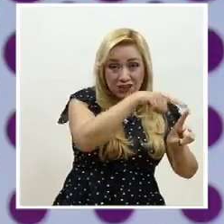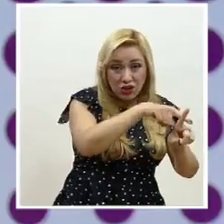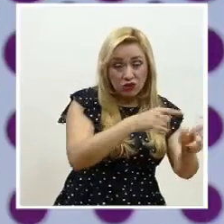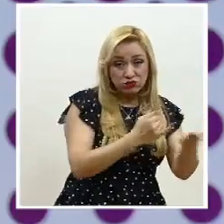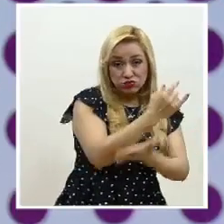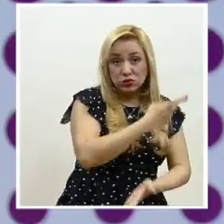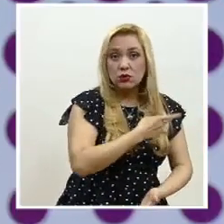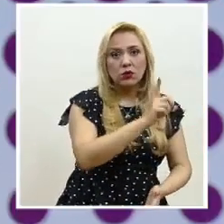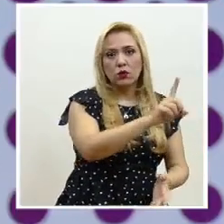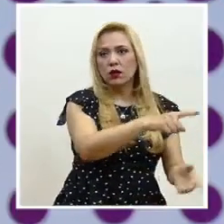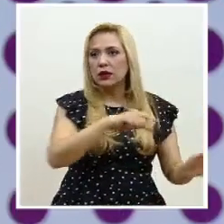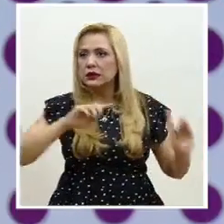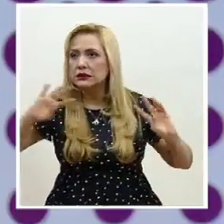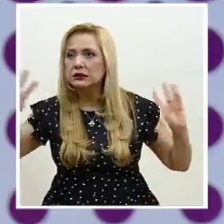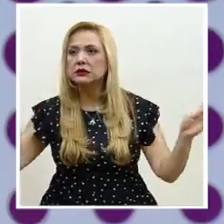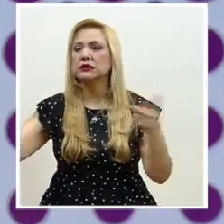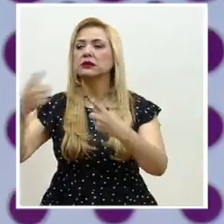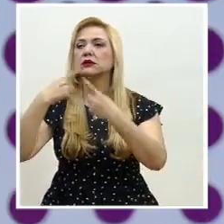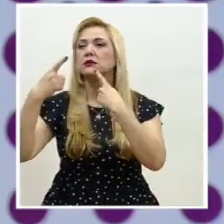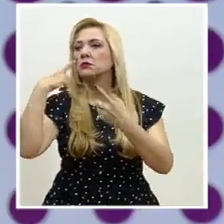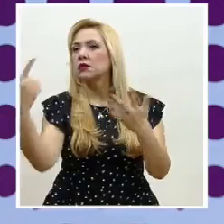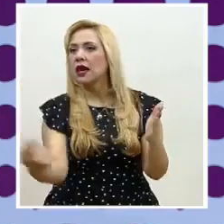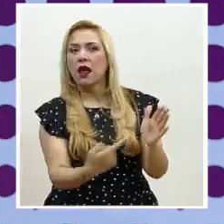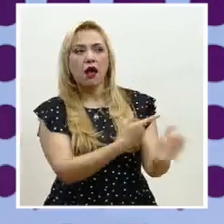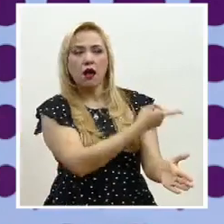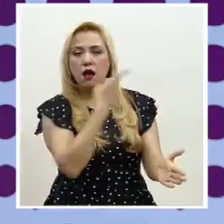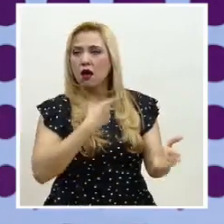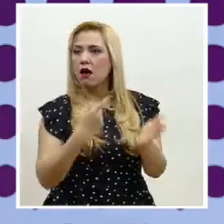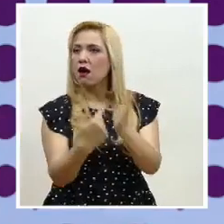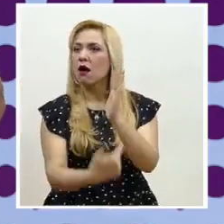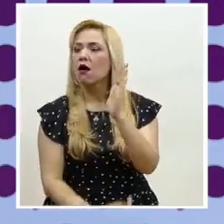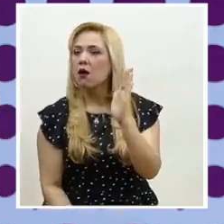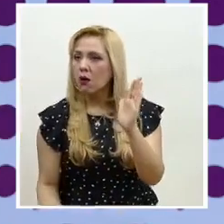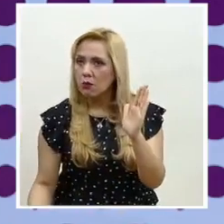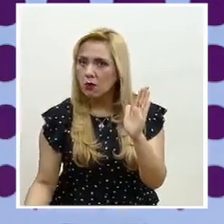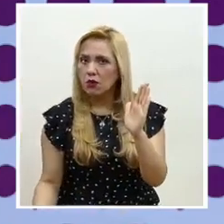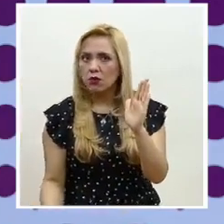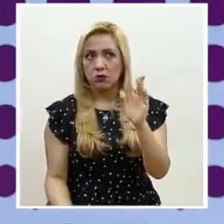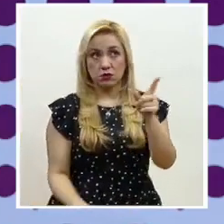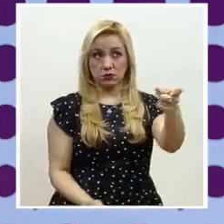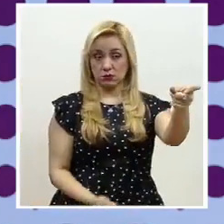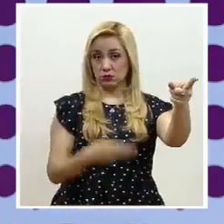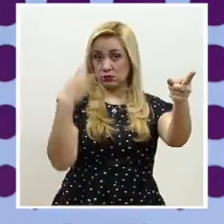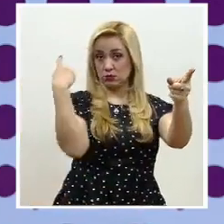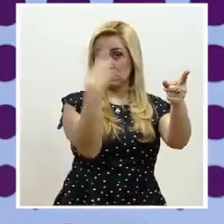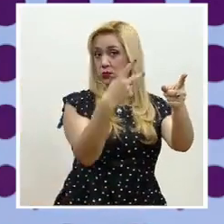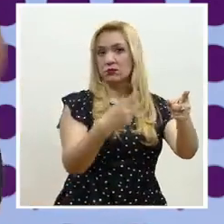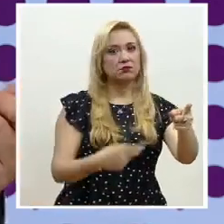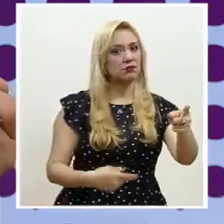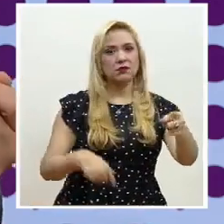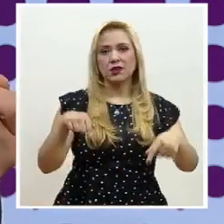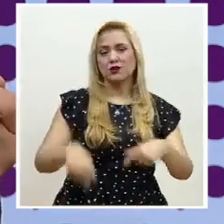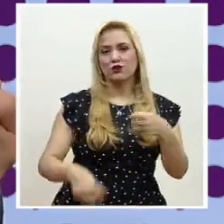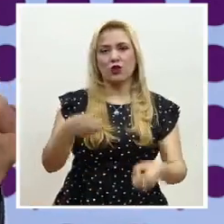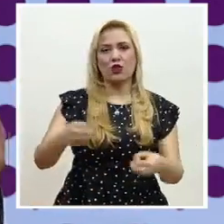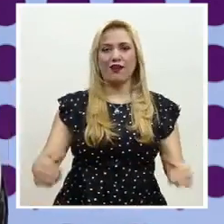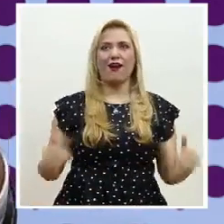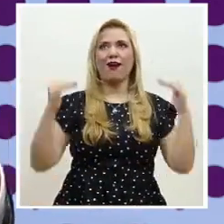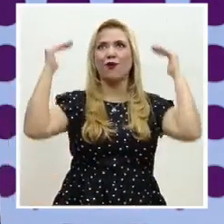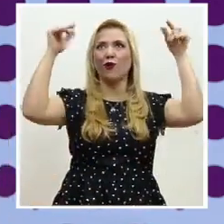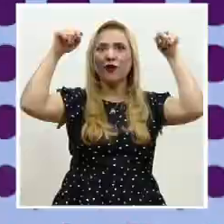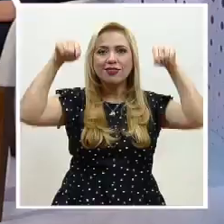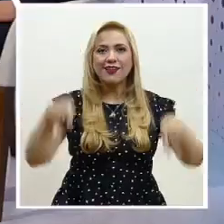importante de la Corte. Las los proyectos no son del ministro, los proyectos son de la Corte. Y se